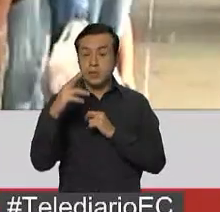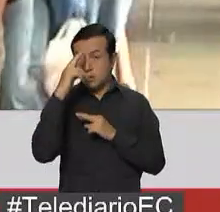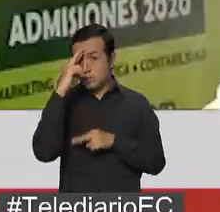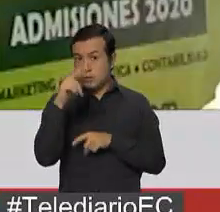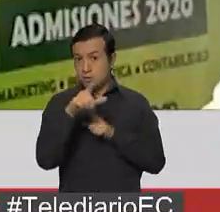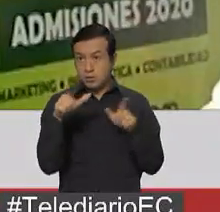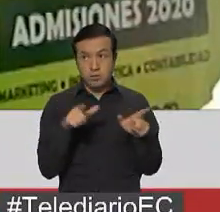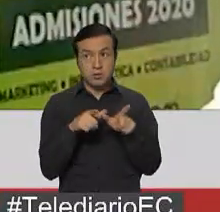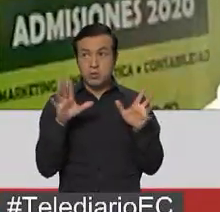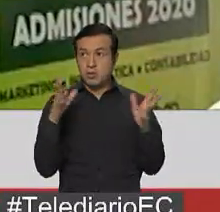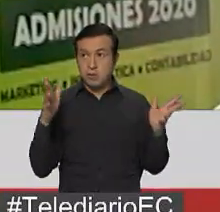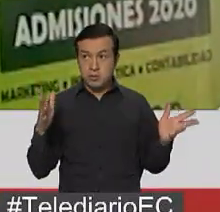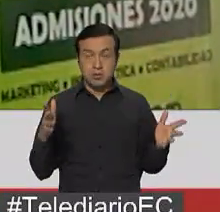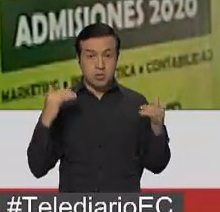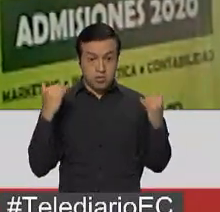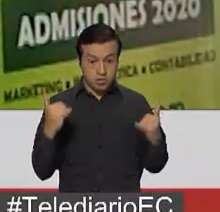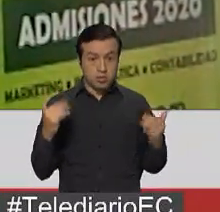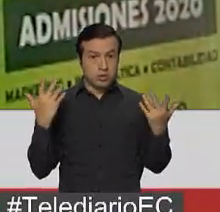espacio